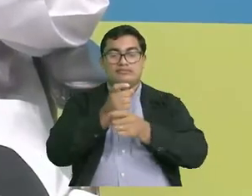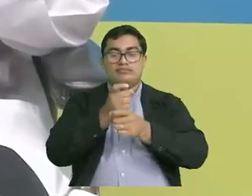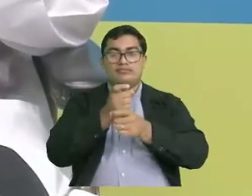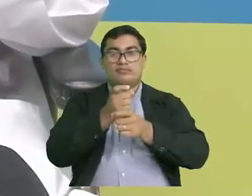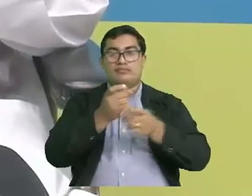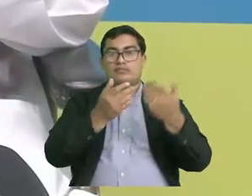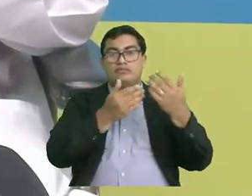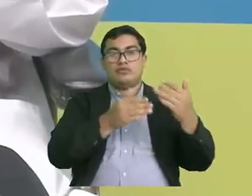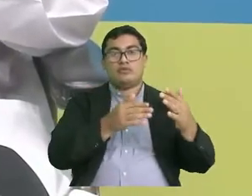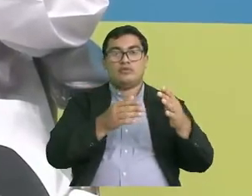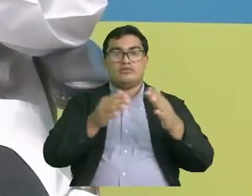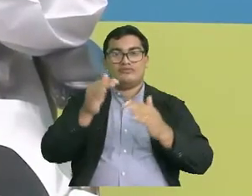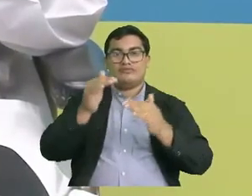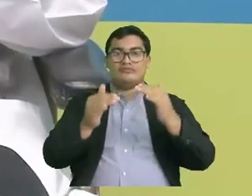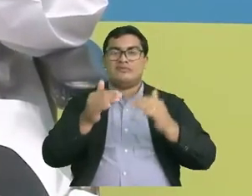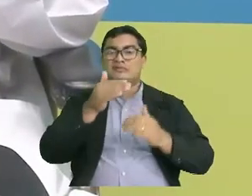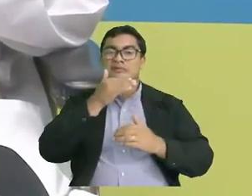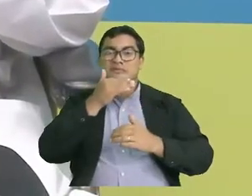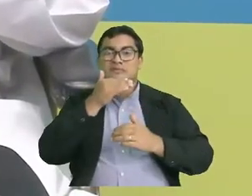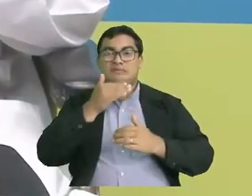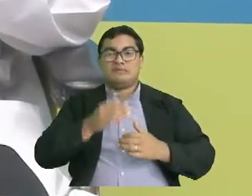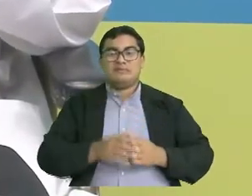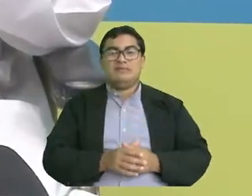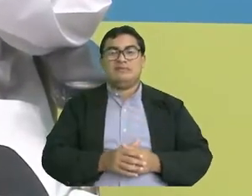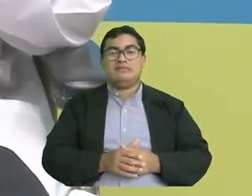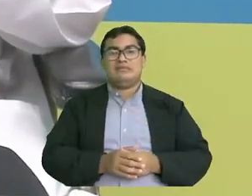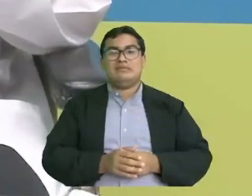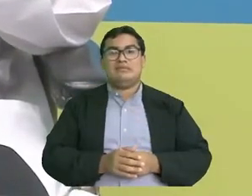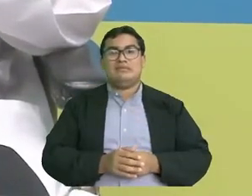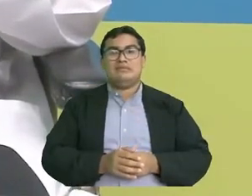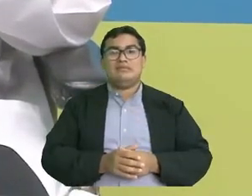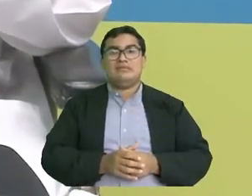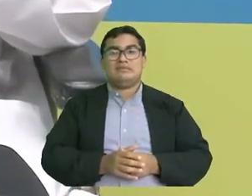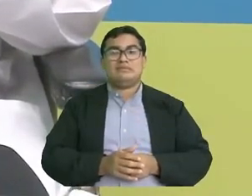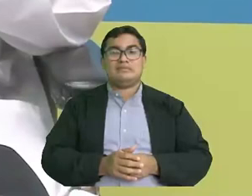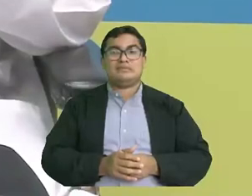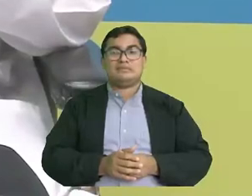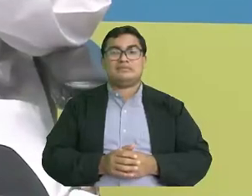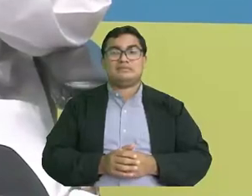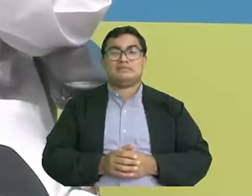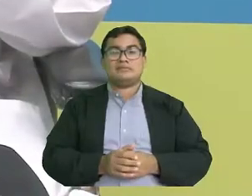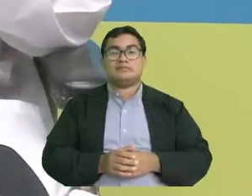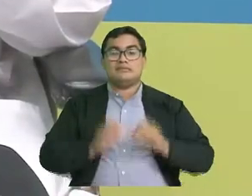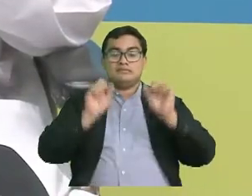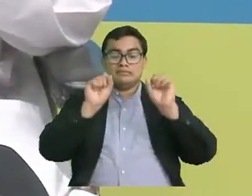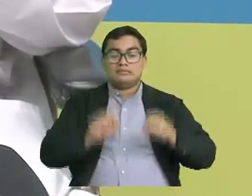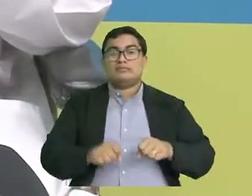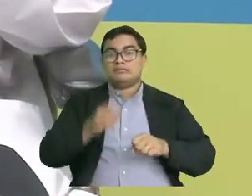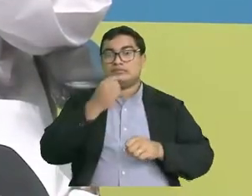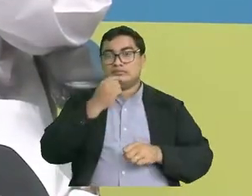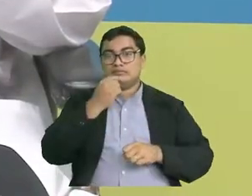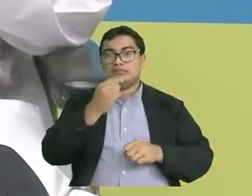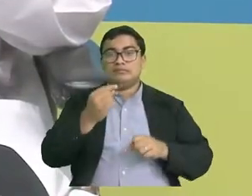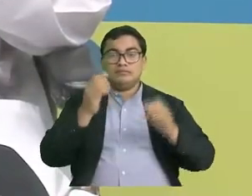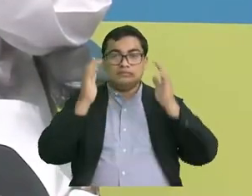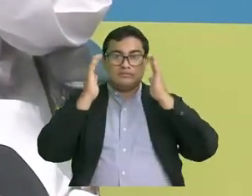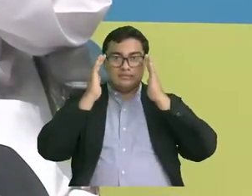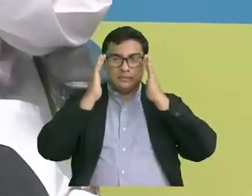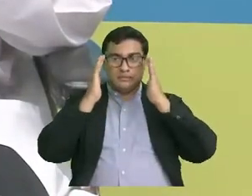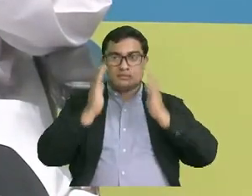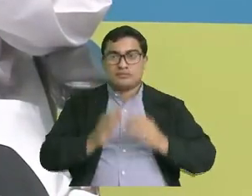X normal y el otro X tiene una alteración, ¿verdad? Uh-huh. Entonces, podríamos decir así, que